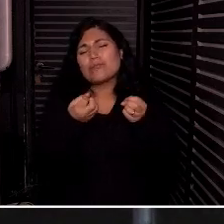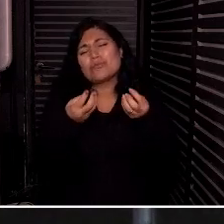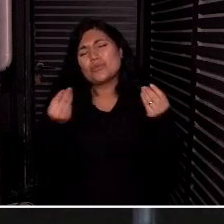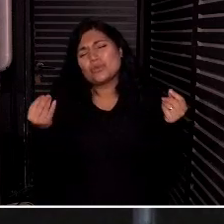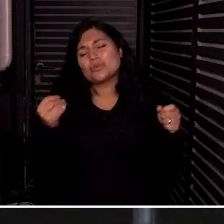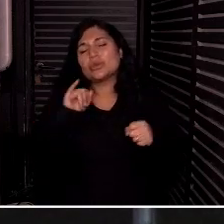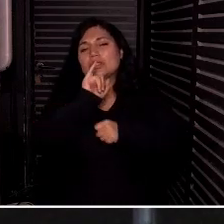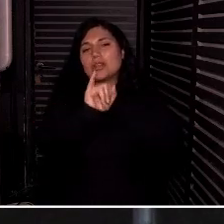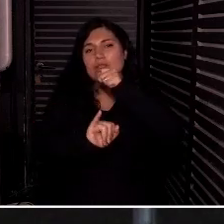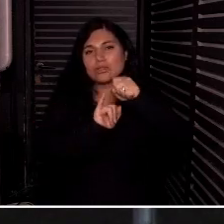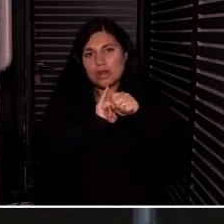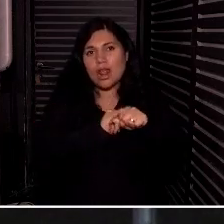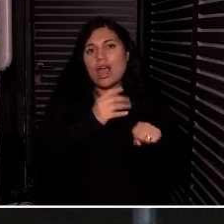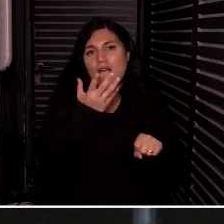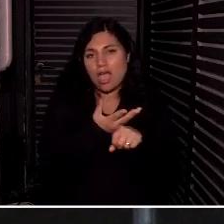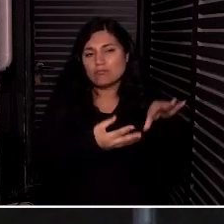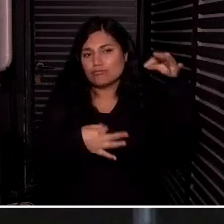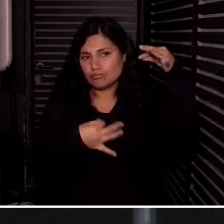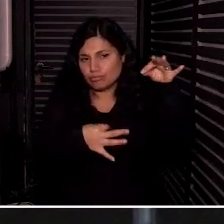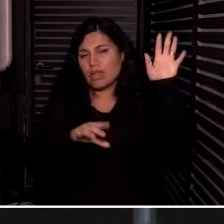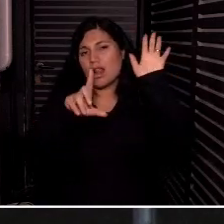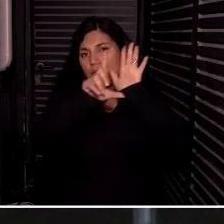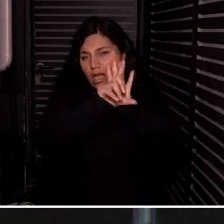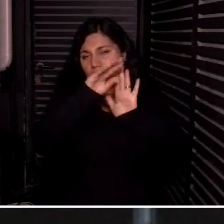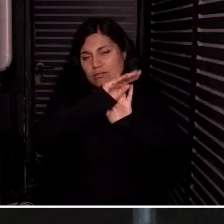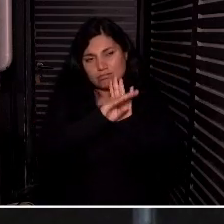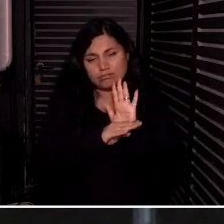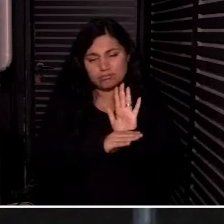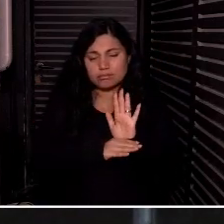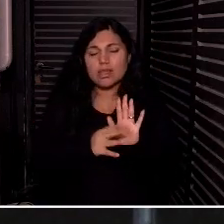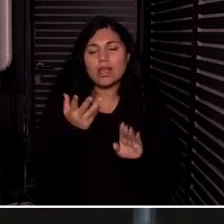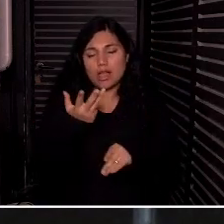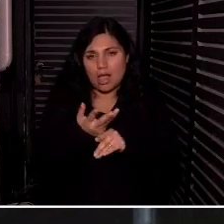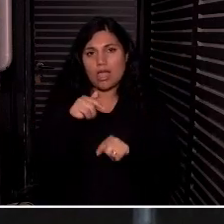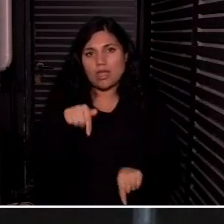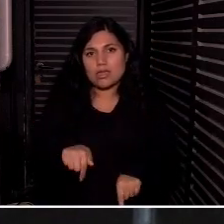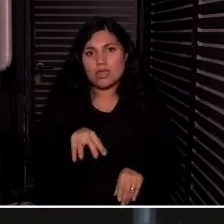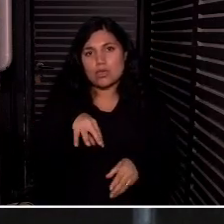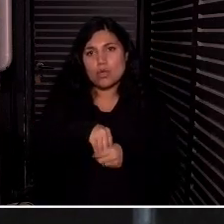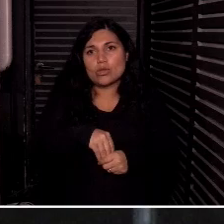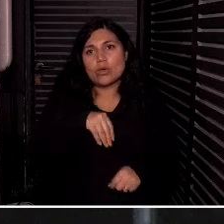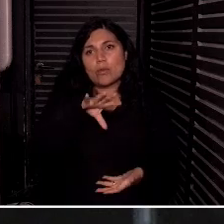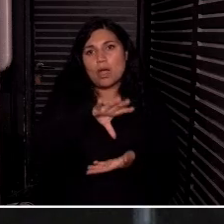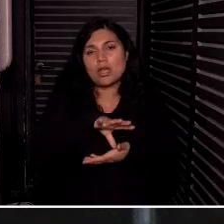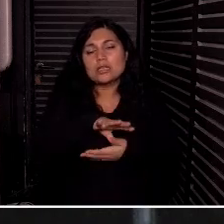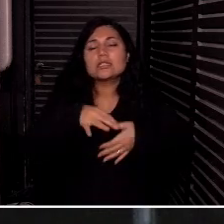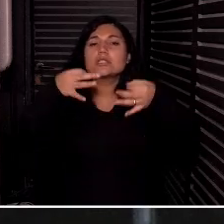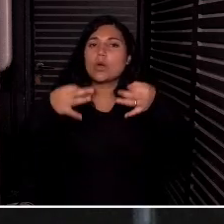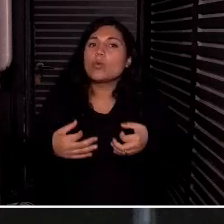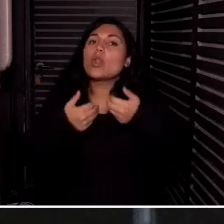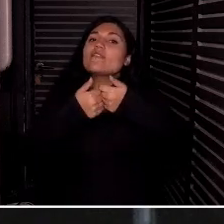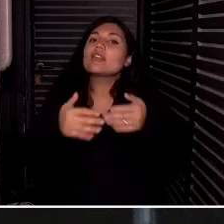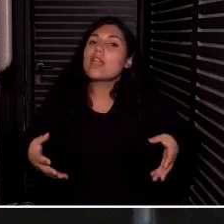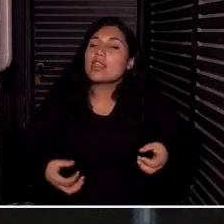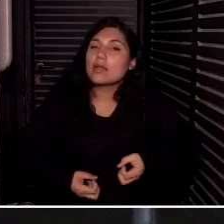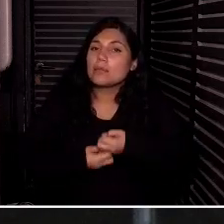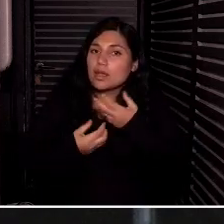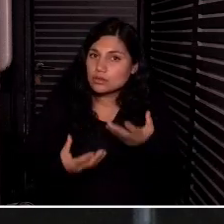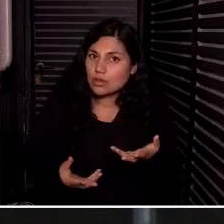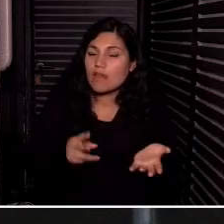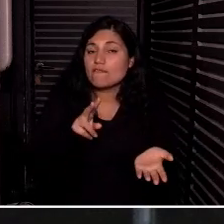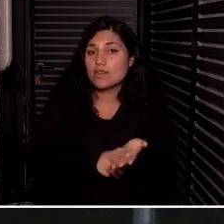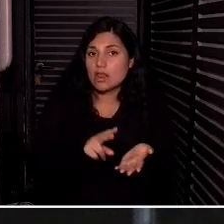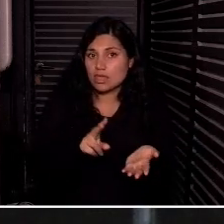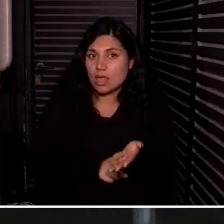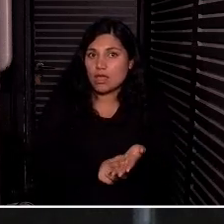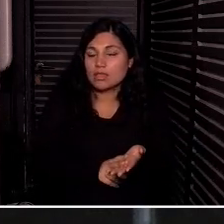internacionales y tenemos leyes dentro de nuestro país que aseguran y garantizan la libertad de expresión la verdad es que tenemos